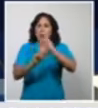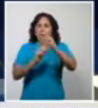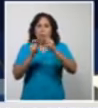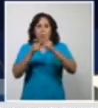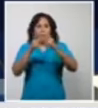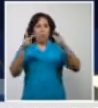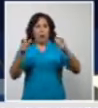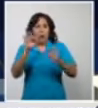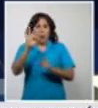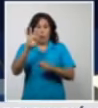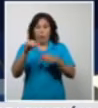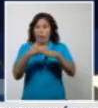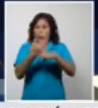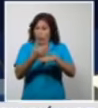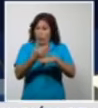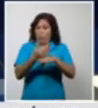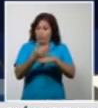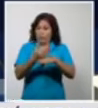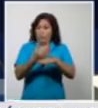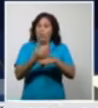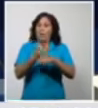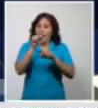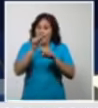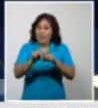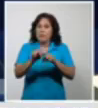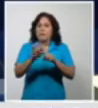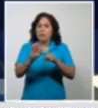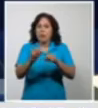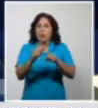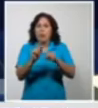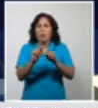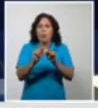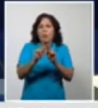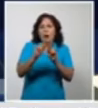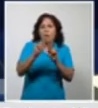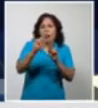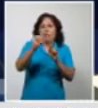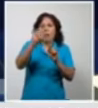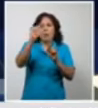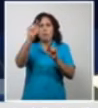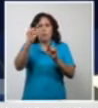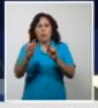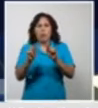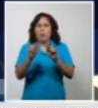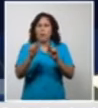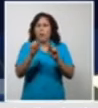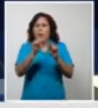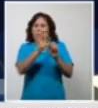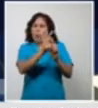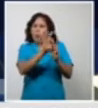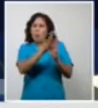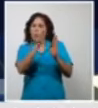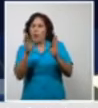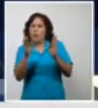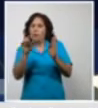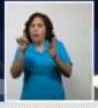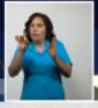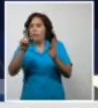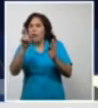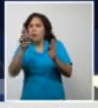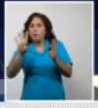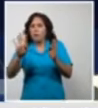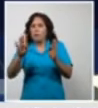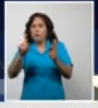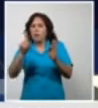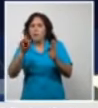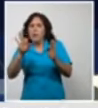8º día, hacen una curva entre el 14 y el día 15, lo